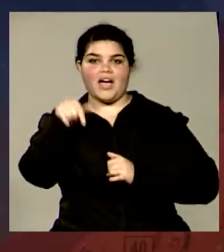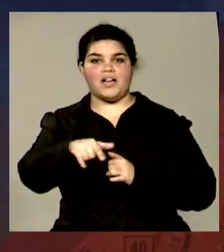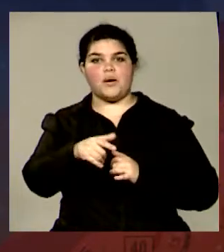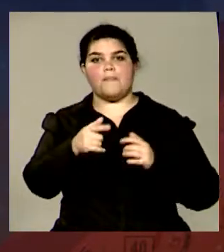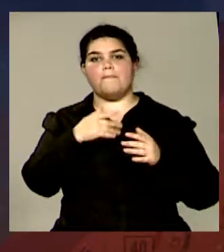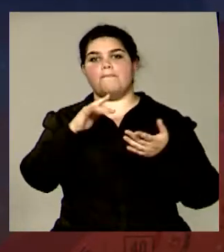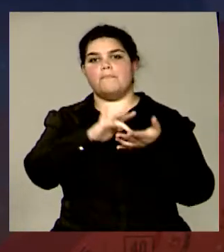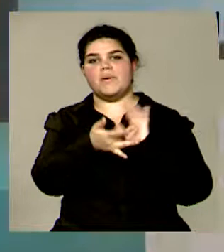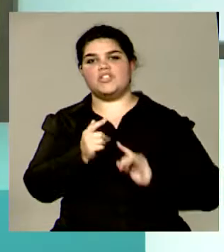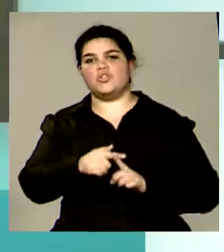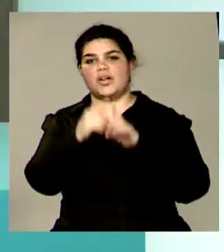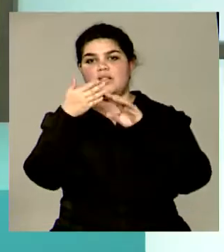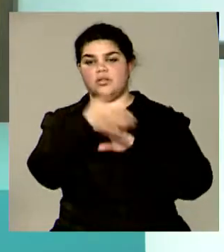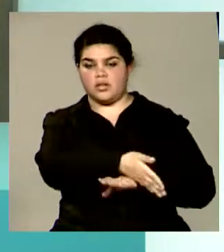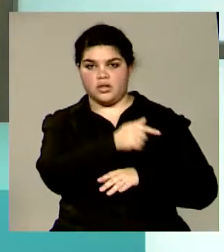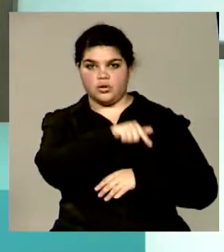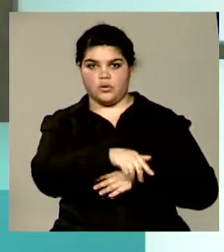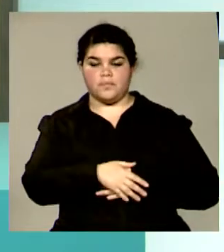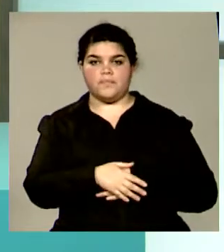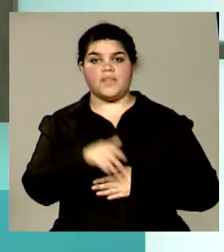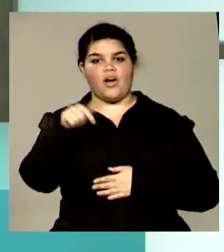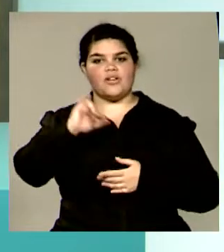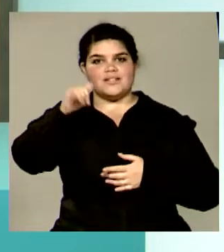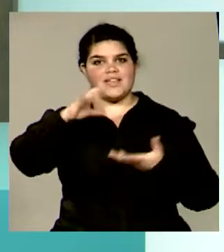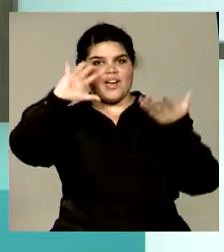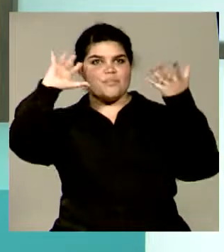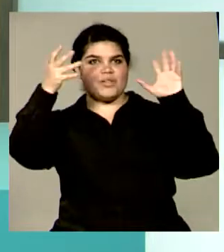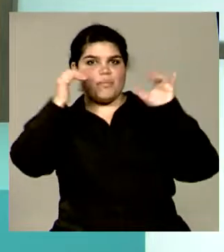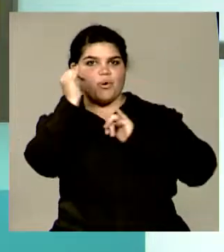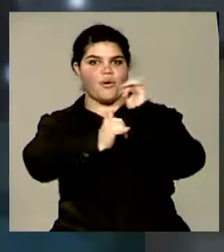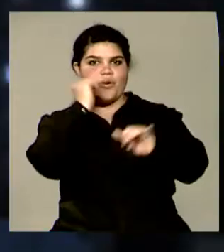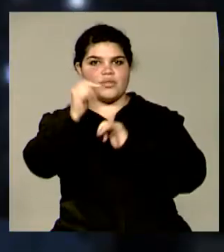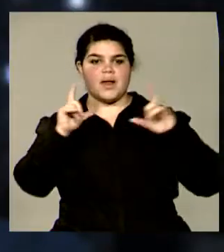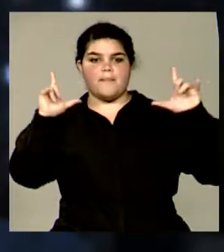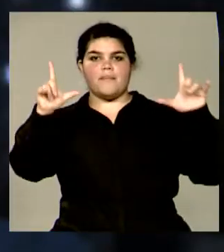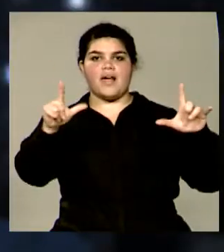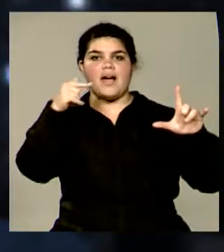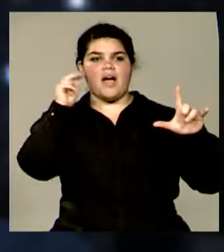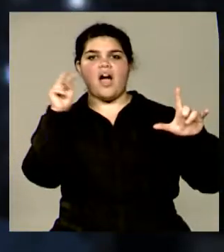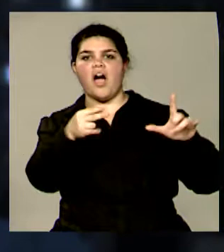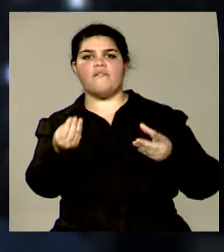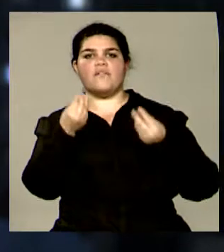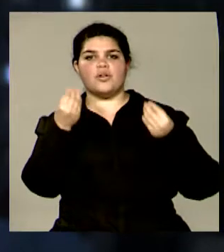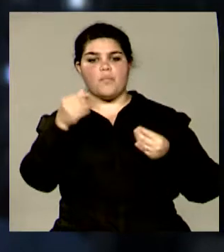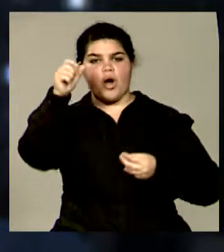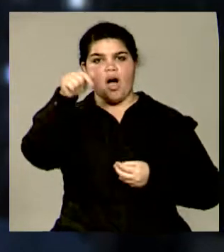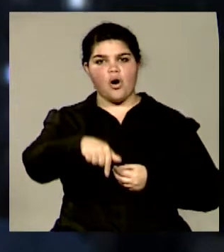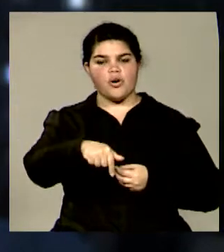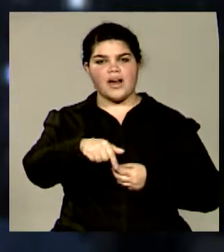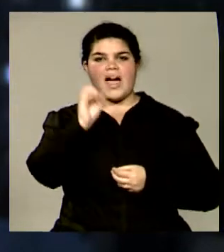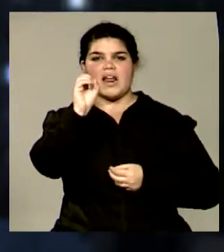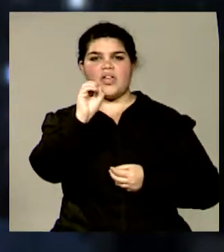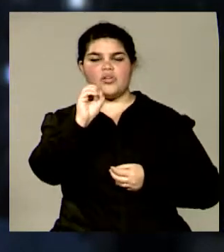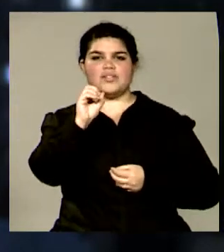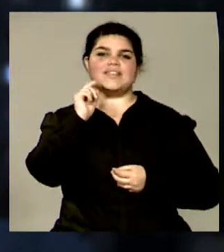Cristo Redentor. Y bueno, ahora sí vamos al pronóstico del tiempo, vamos a ver la placa, cómo se encuentra la temperatura actual. Tenemos